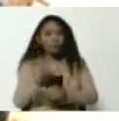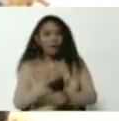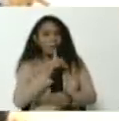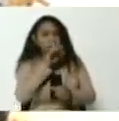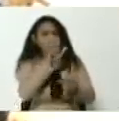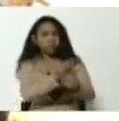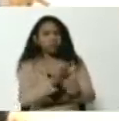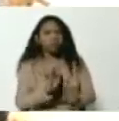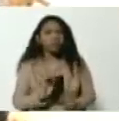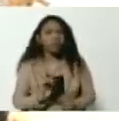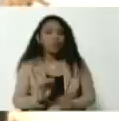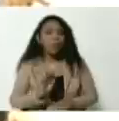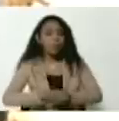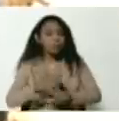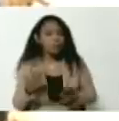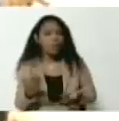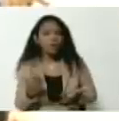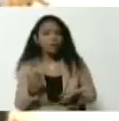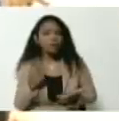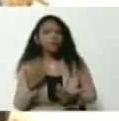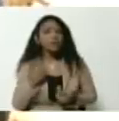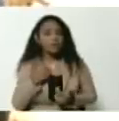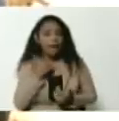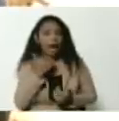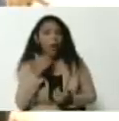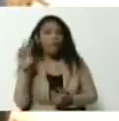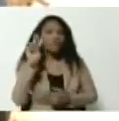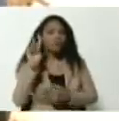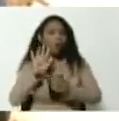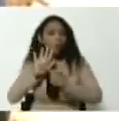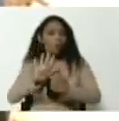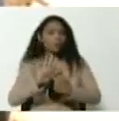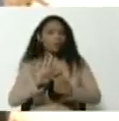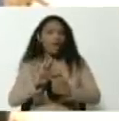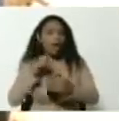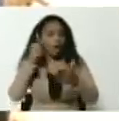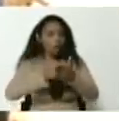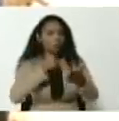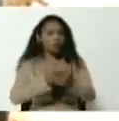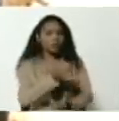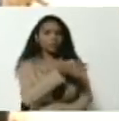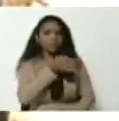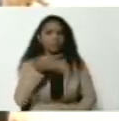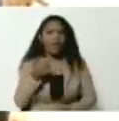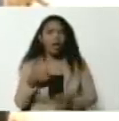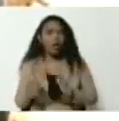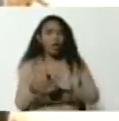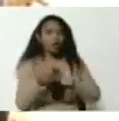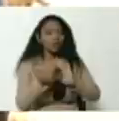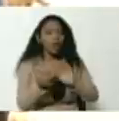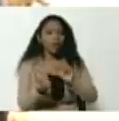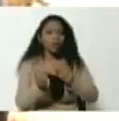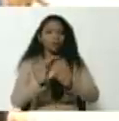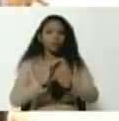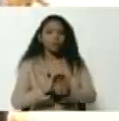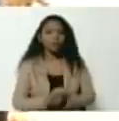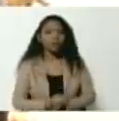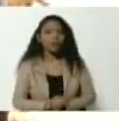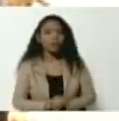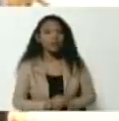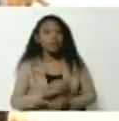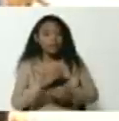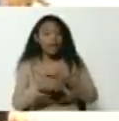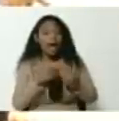poco la boca, porque si algo ha demostrado Venezuela es la lucha exitosa contra el COVID-19. Y si